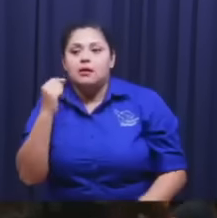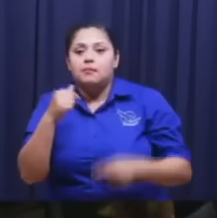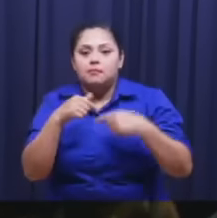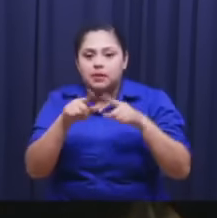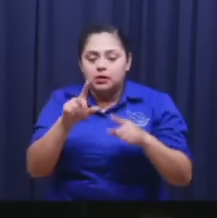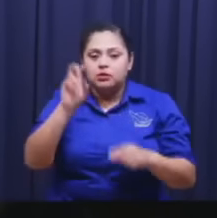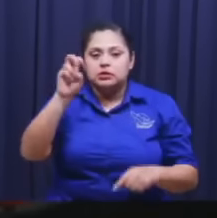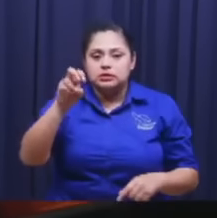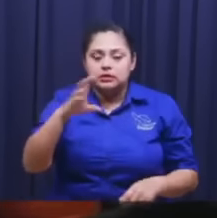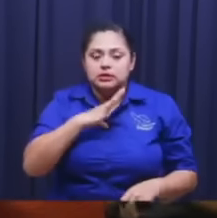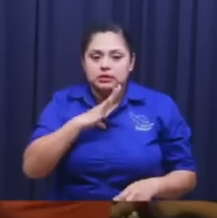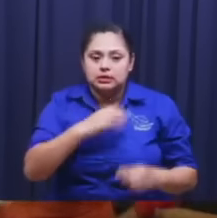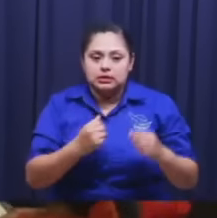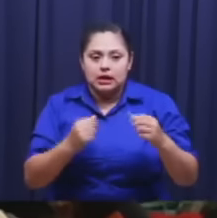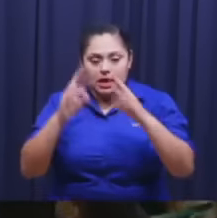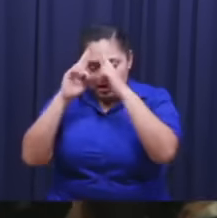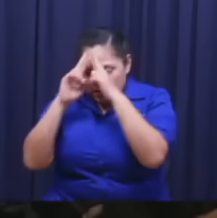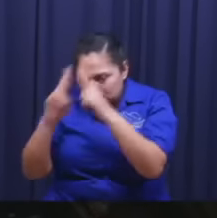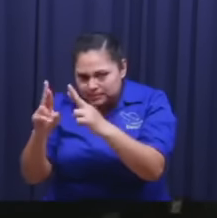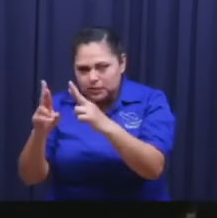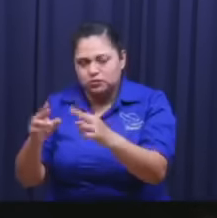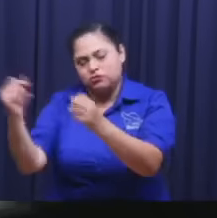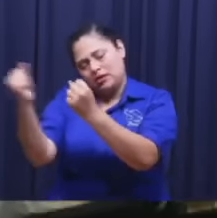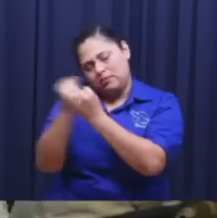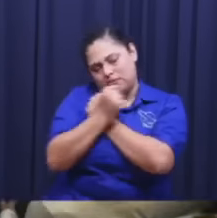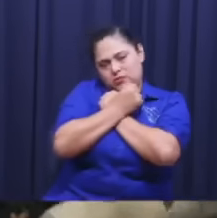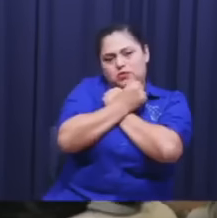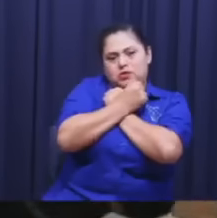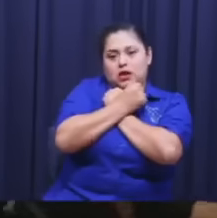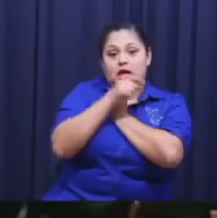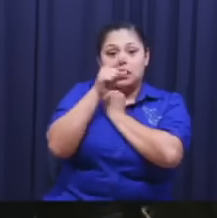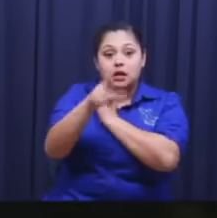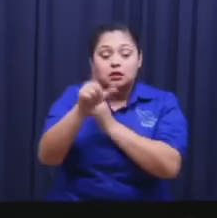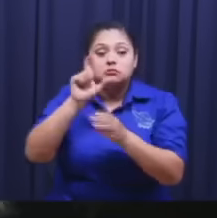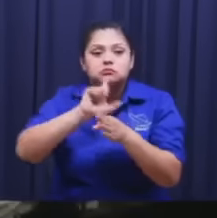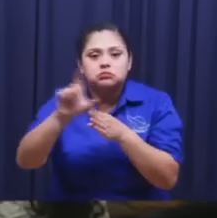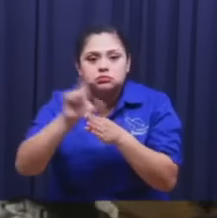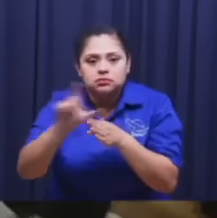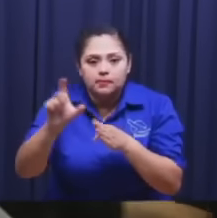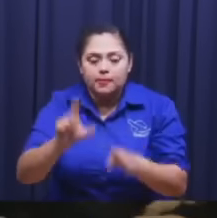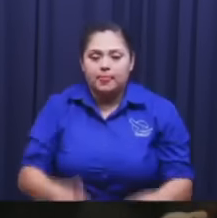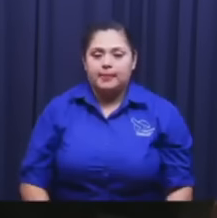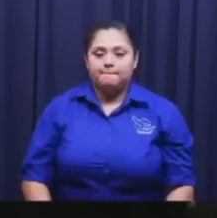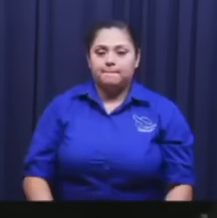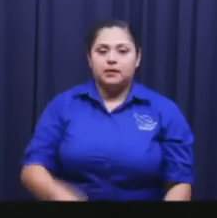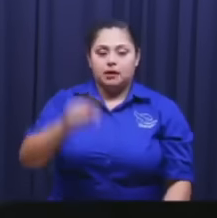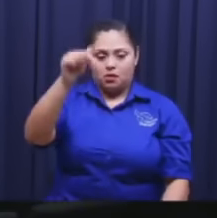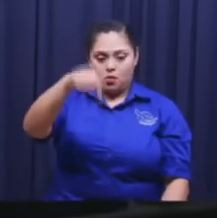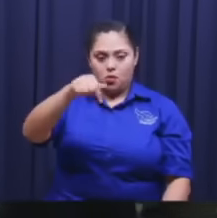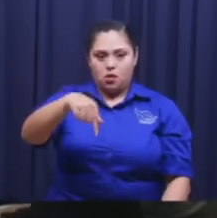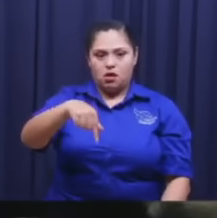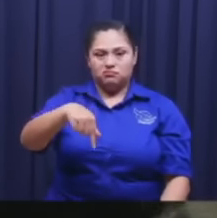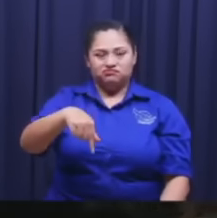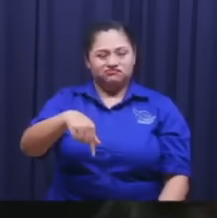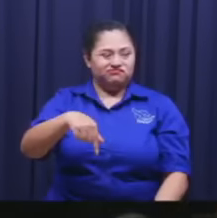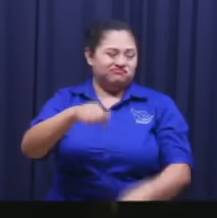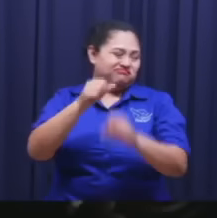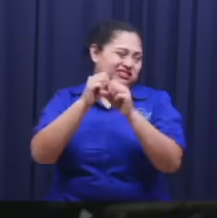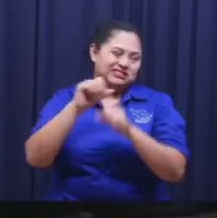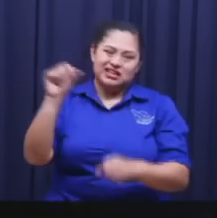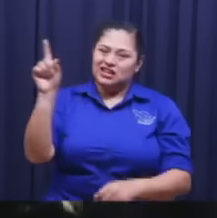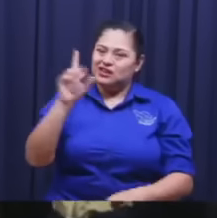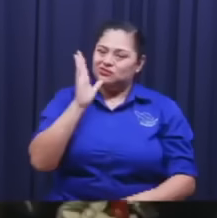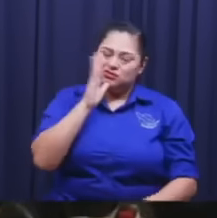tener cierto respeto, él tiene que tener cierto amor. Y eso es una de las cosas que en la actualidad ha estado medrando